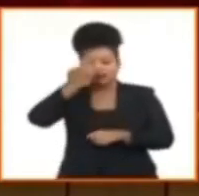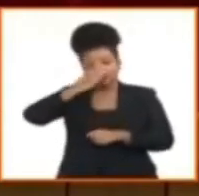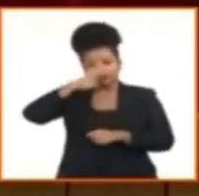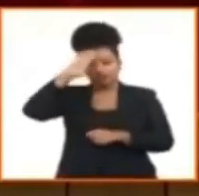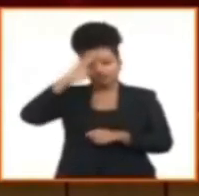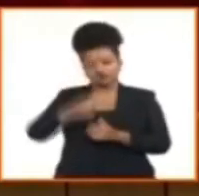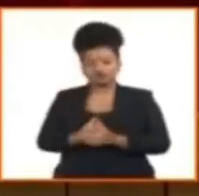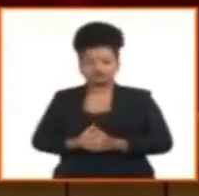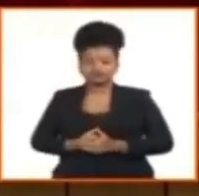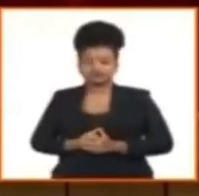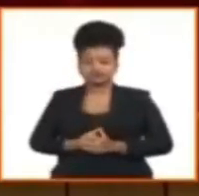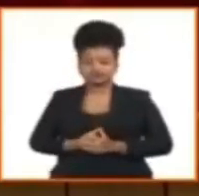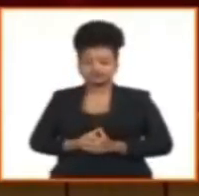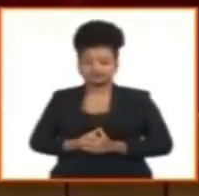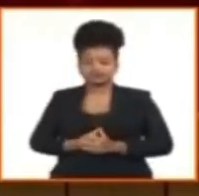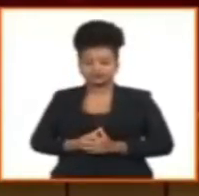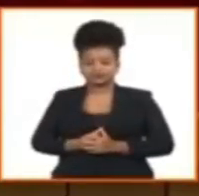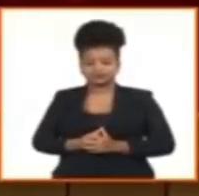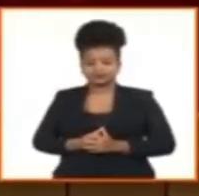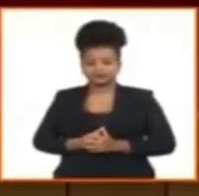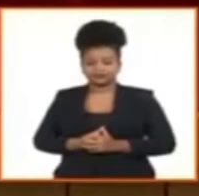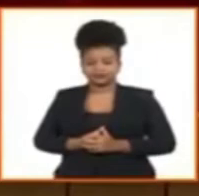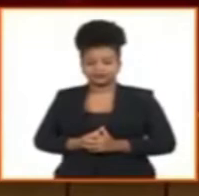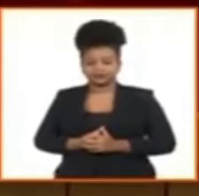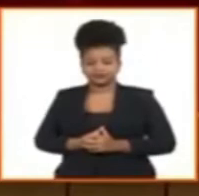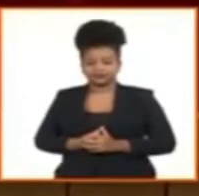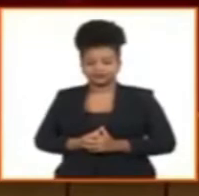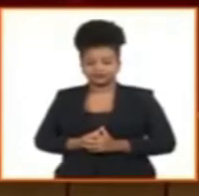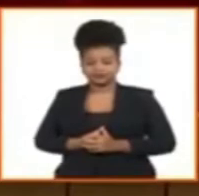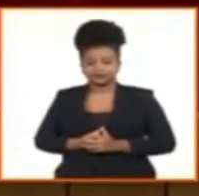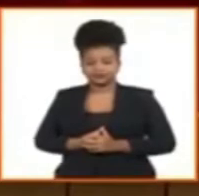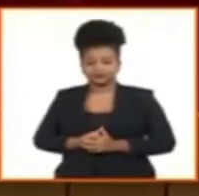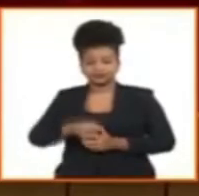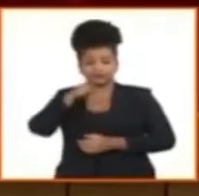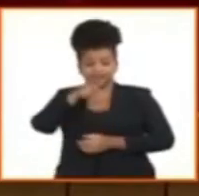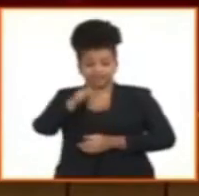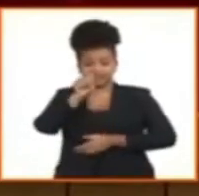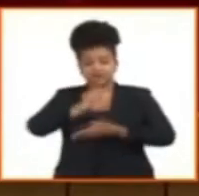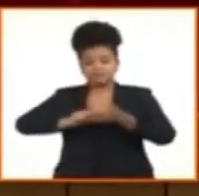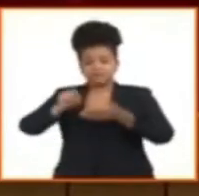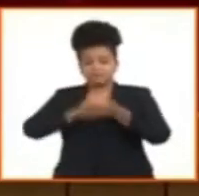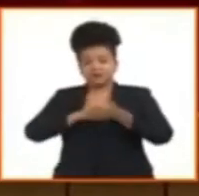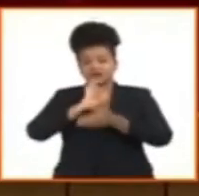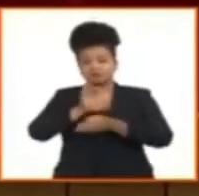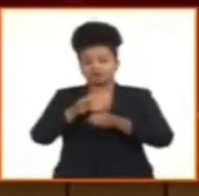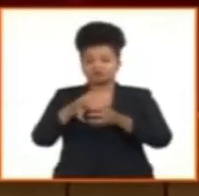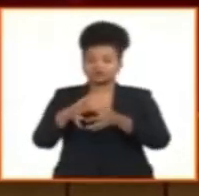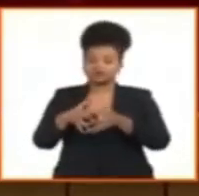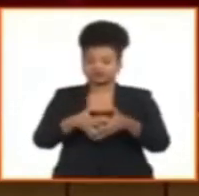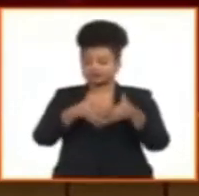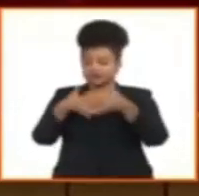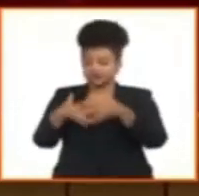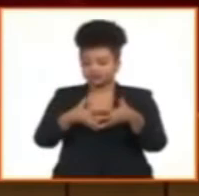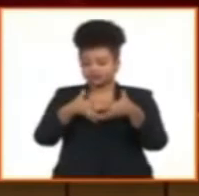aliento vital de sus amigos solidarios. Ese es el plan detrás de las colosales mentiras que se diseminan como